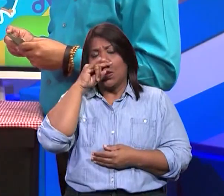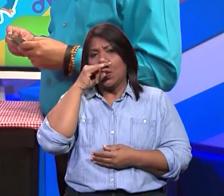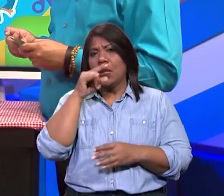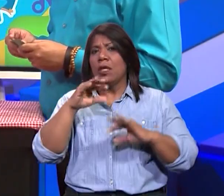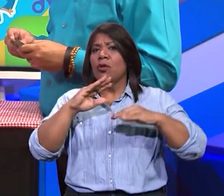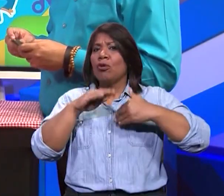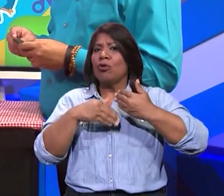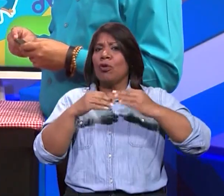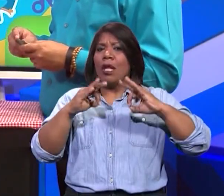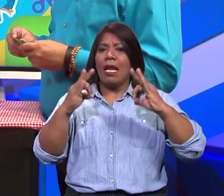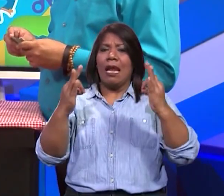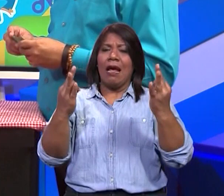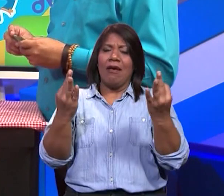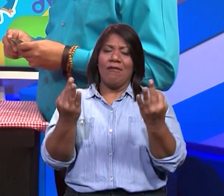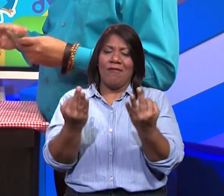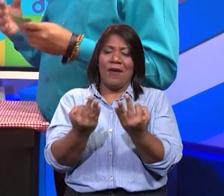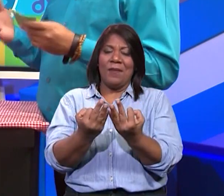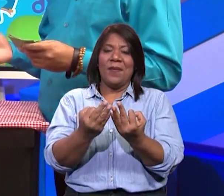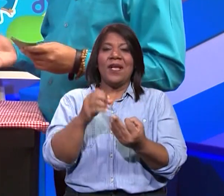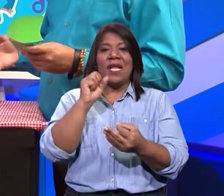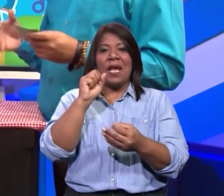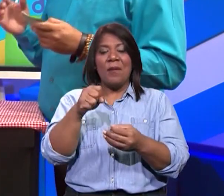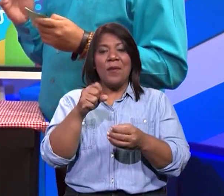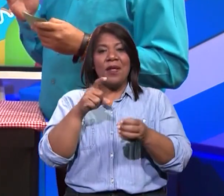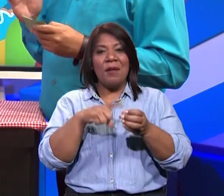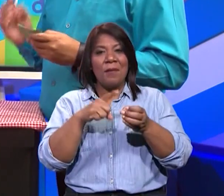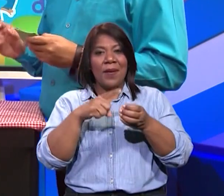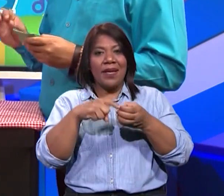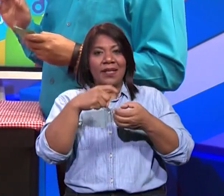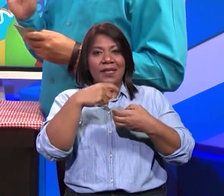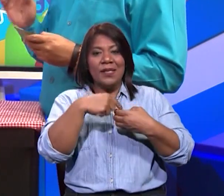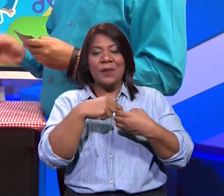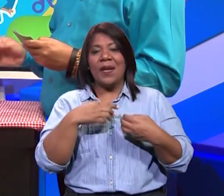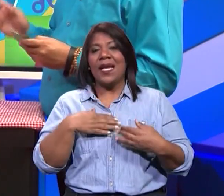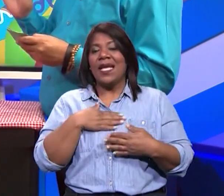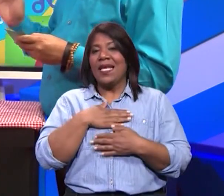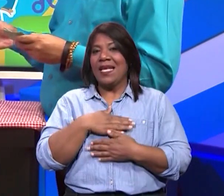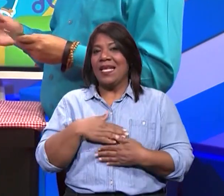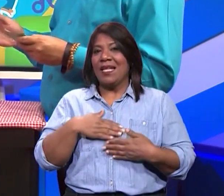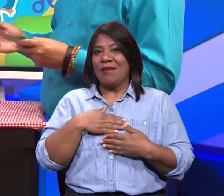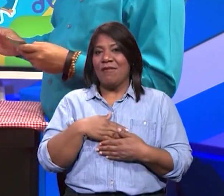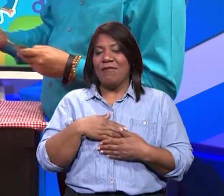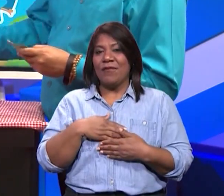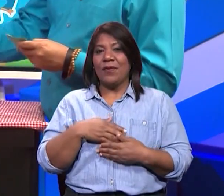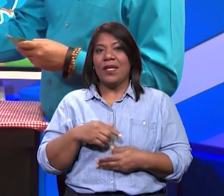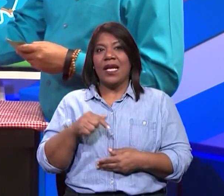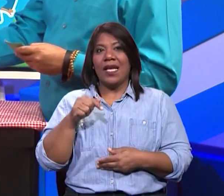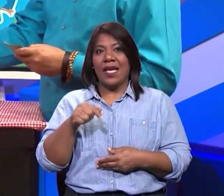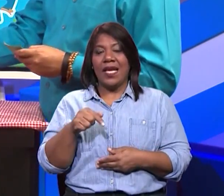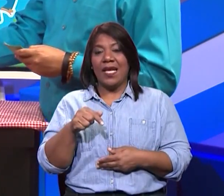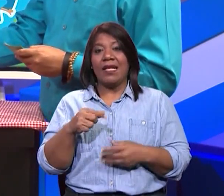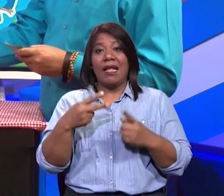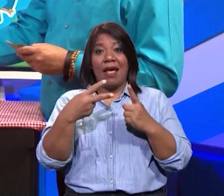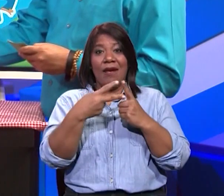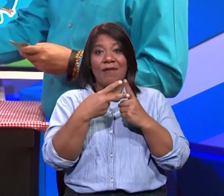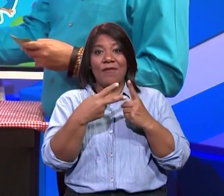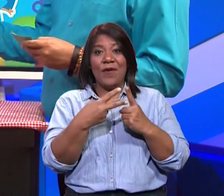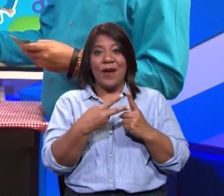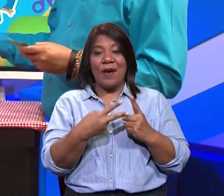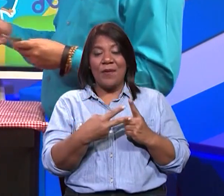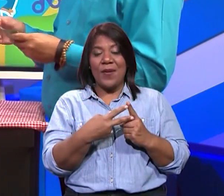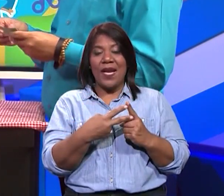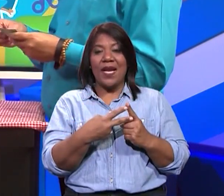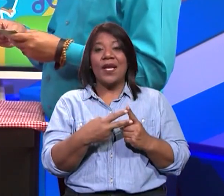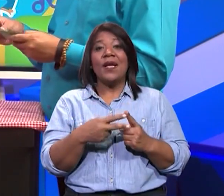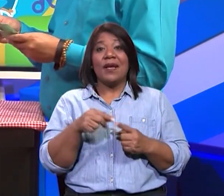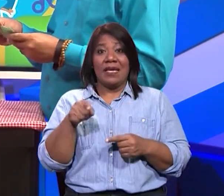papá, abuelitos, con todos, ¿verdad? Claro que sí, toda la familia puede ser parte de este vocabulario científico y